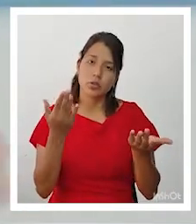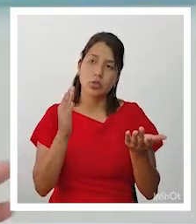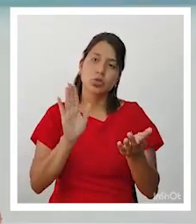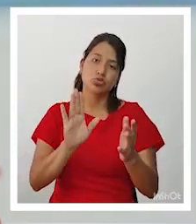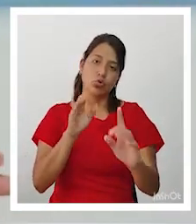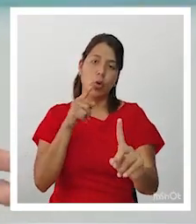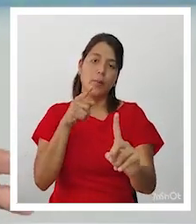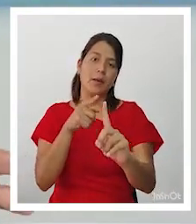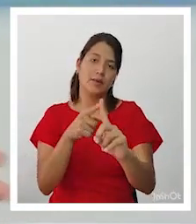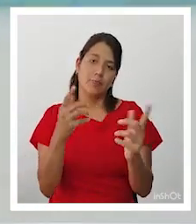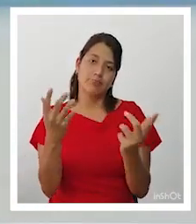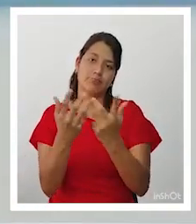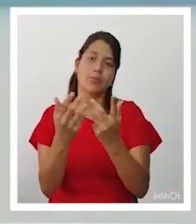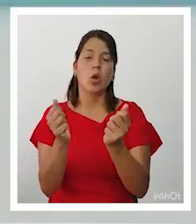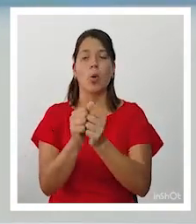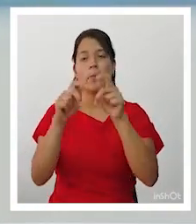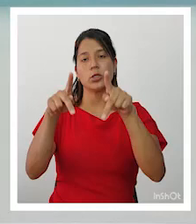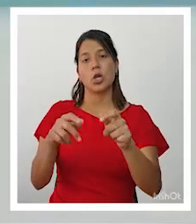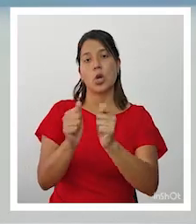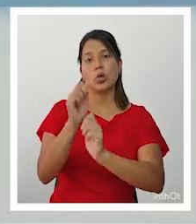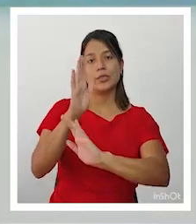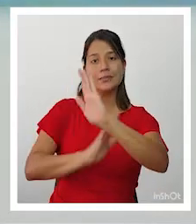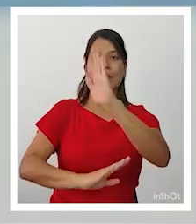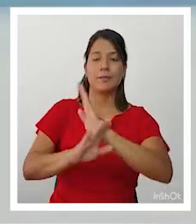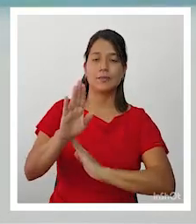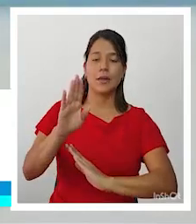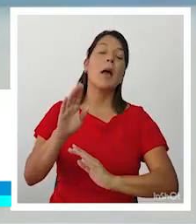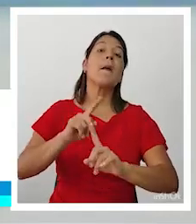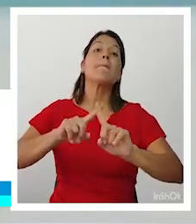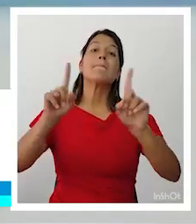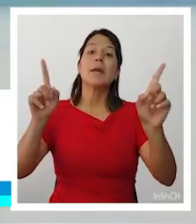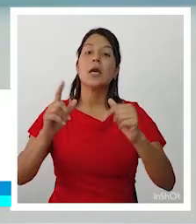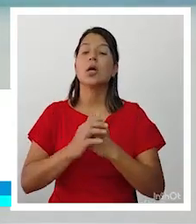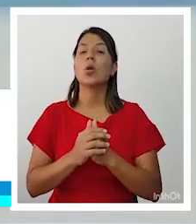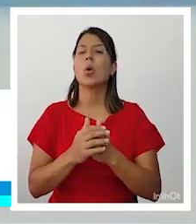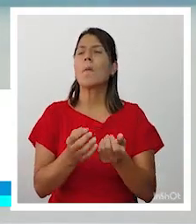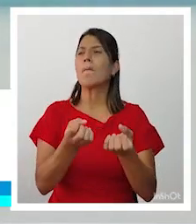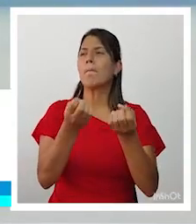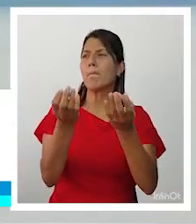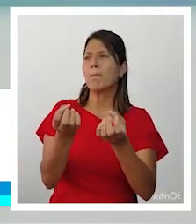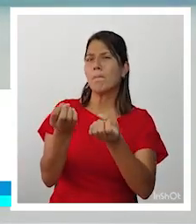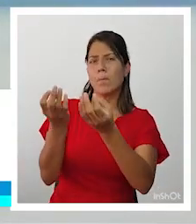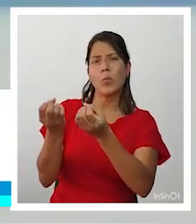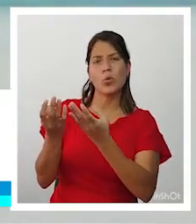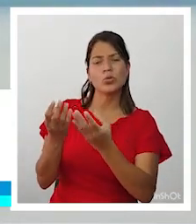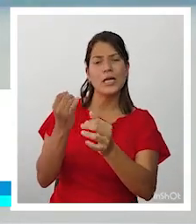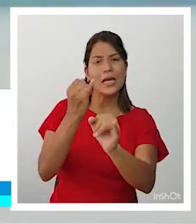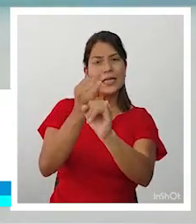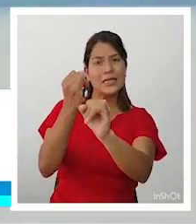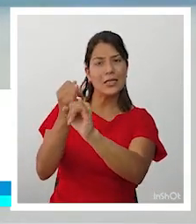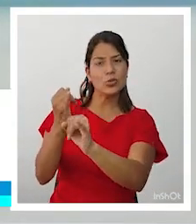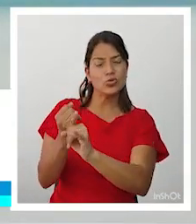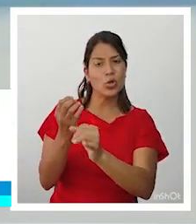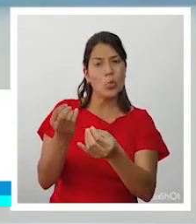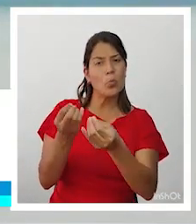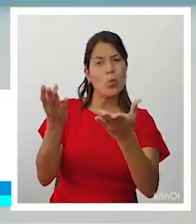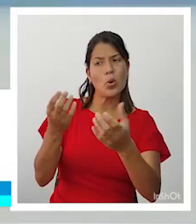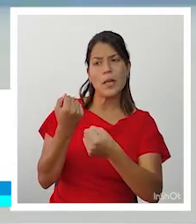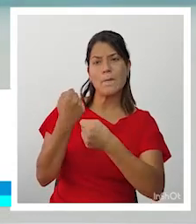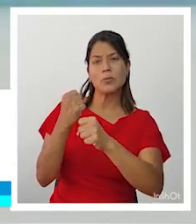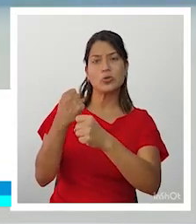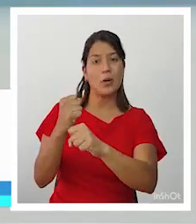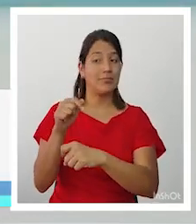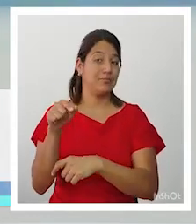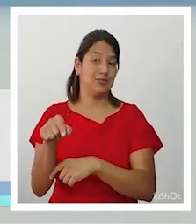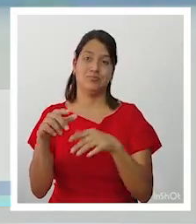va enfocado en la población con discapacidad, pero muchos de los que son instituciones, municipalidades, reitero, no lo